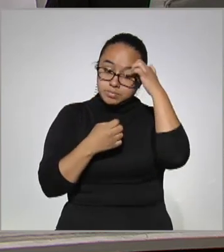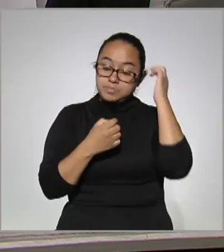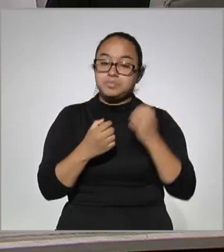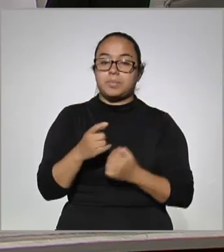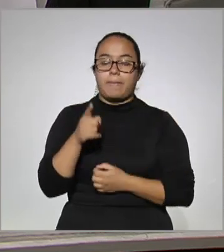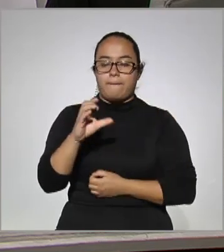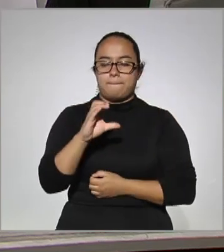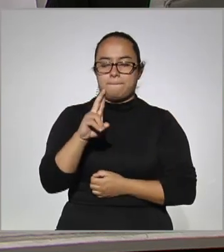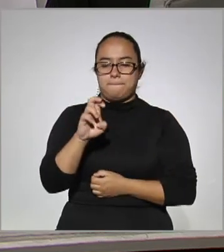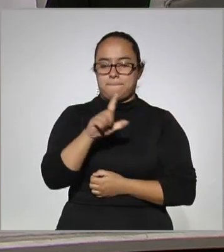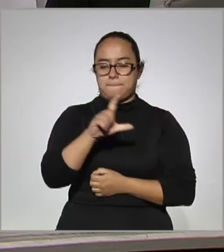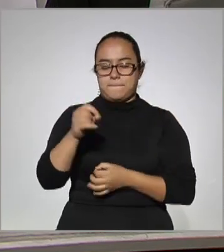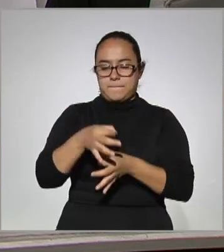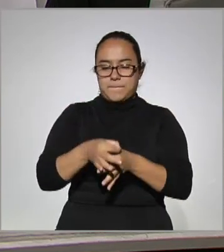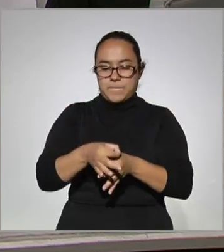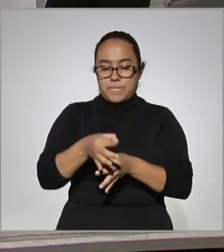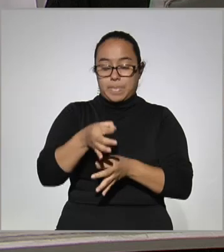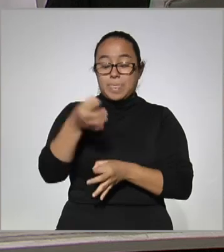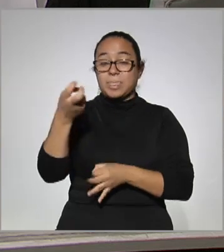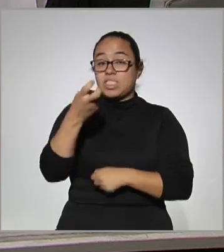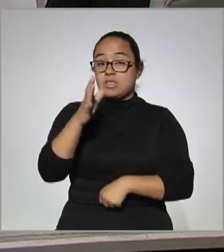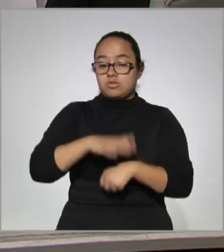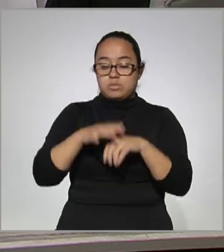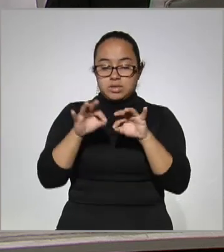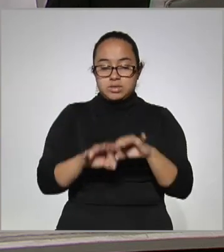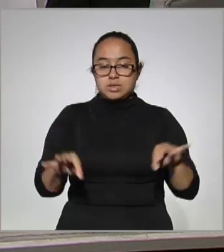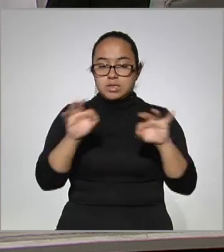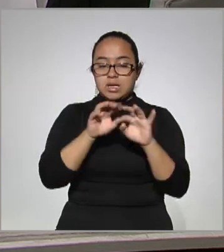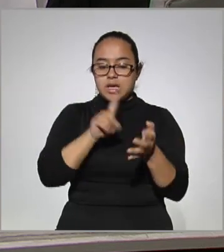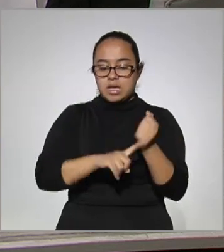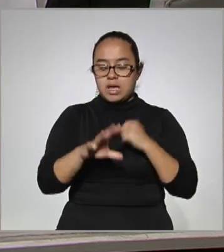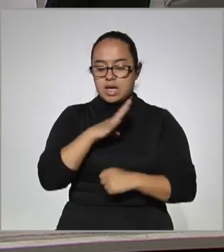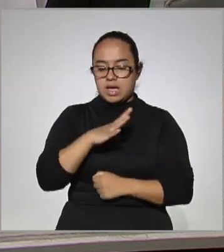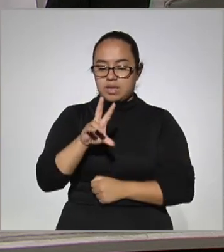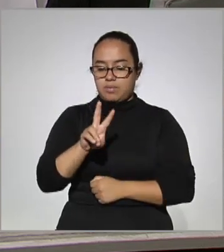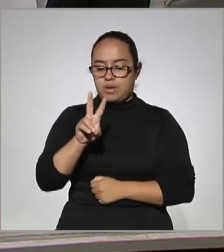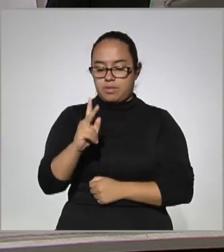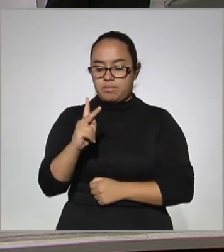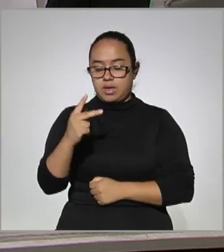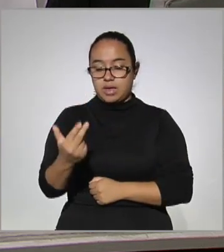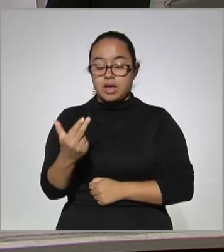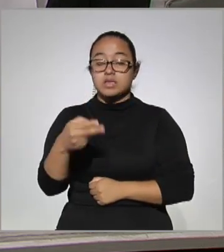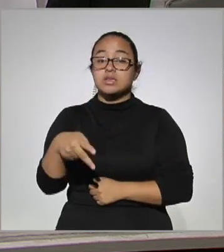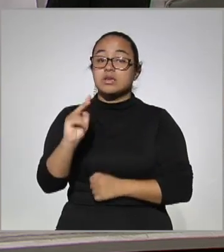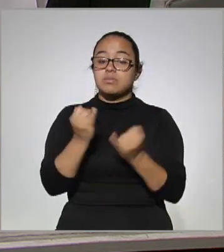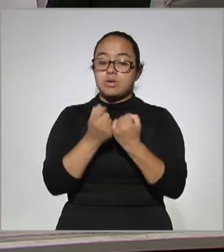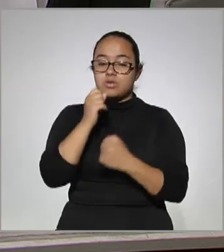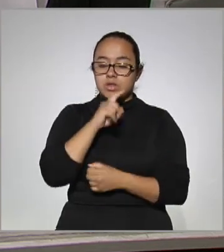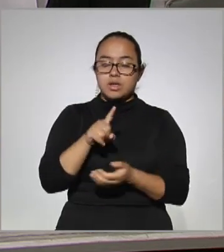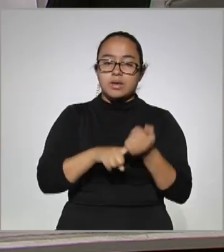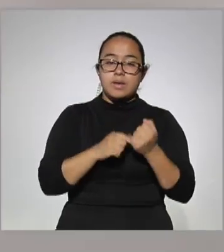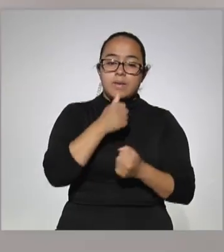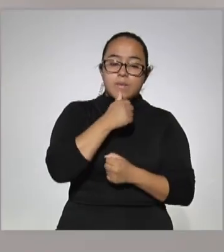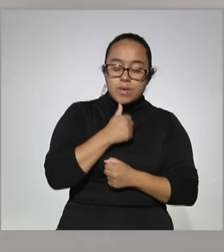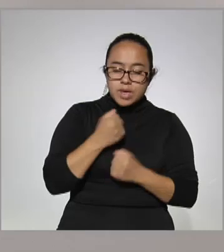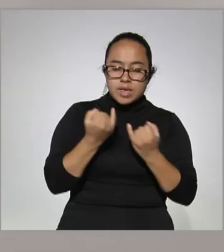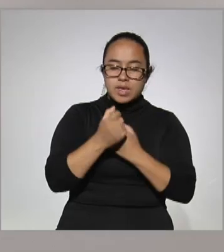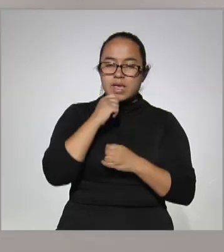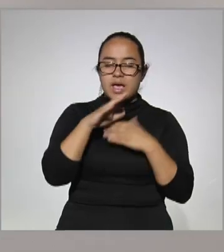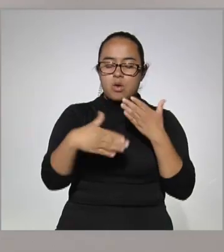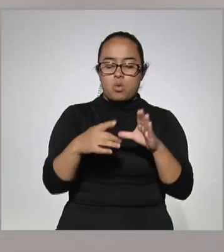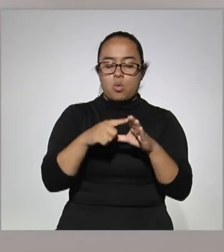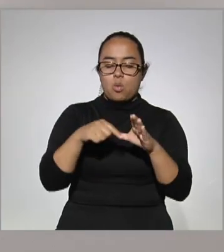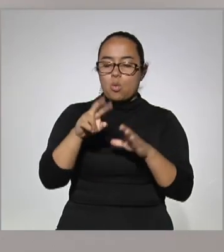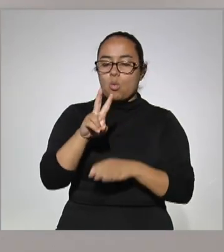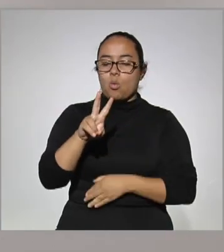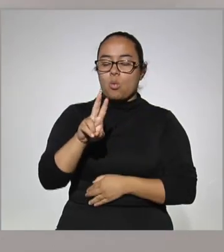el cuello es creo que la parte principal y donde se aloja el virus de papiloma, pero también puede alojarse en la vagina y en la vulva. Entonces, creo que